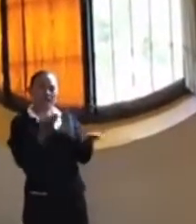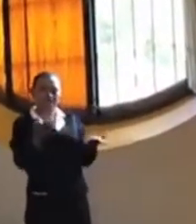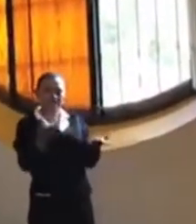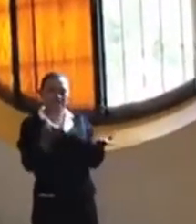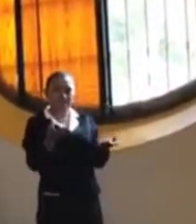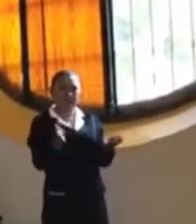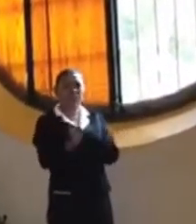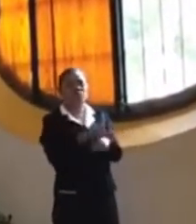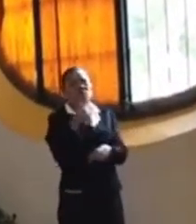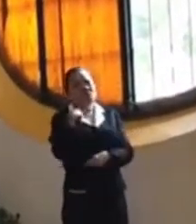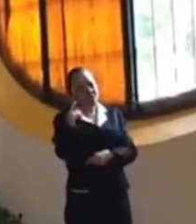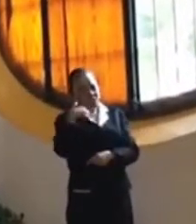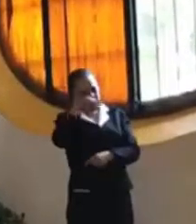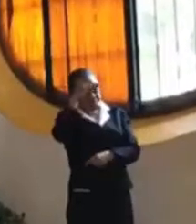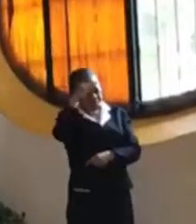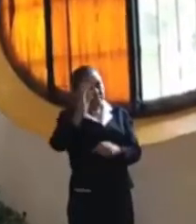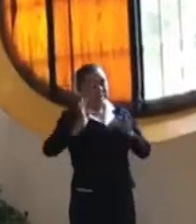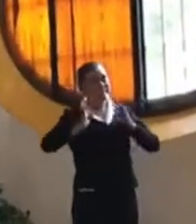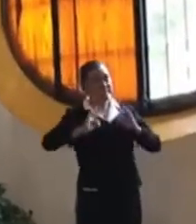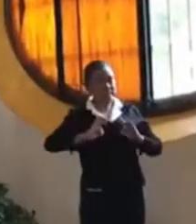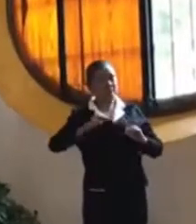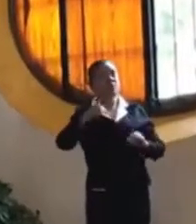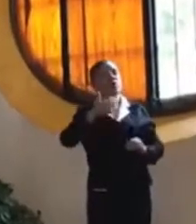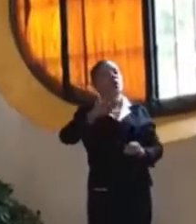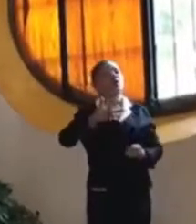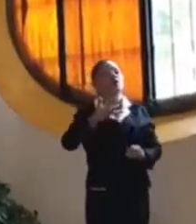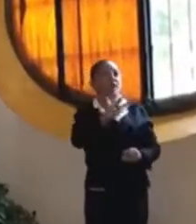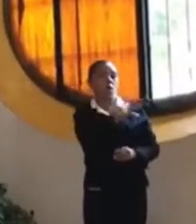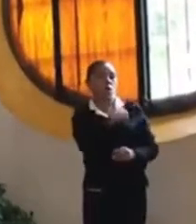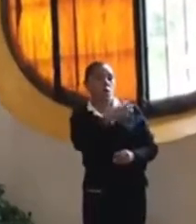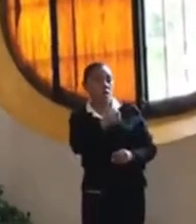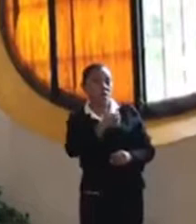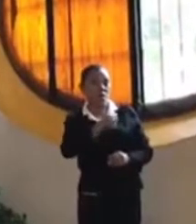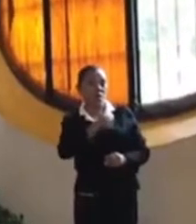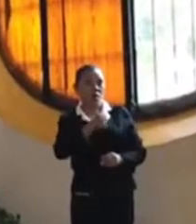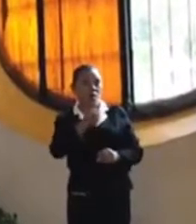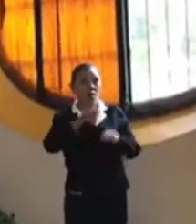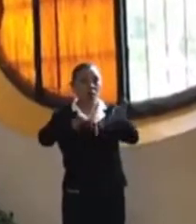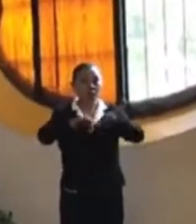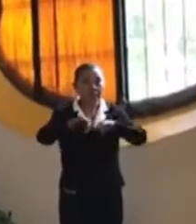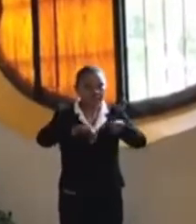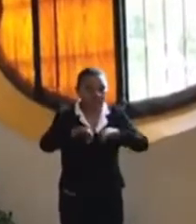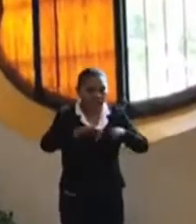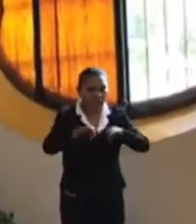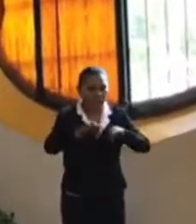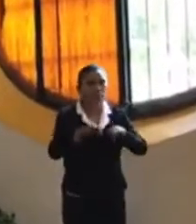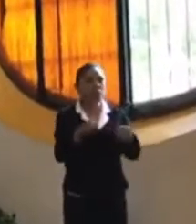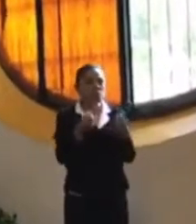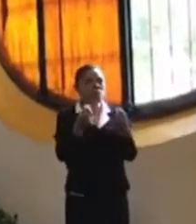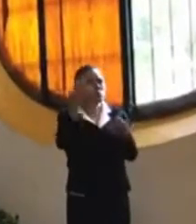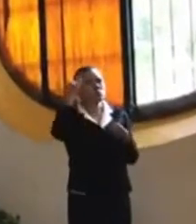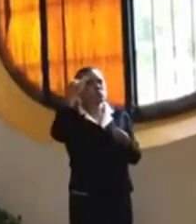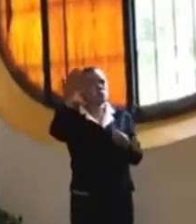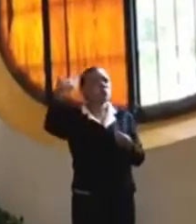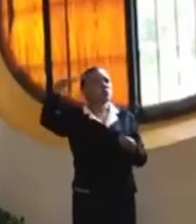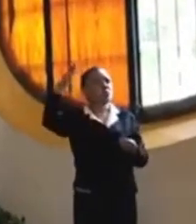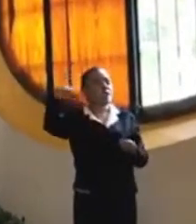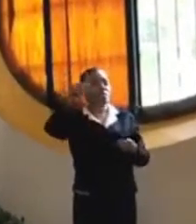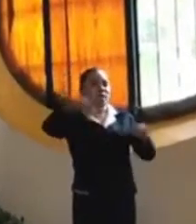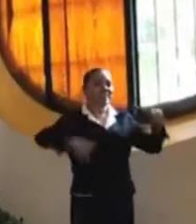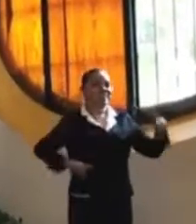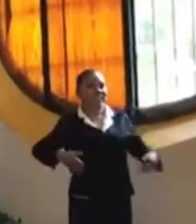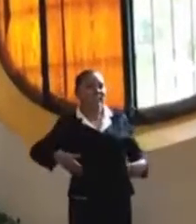Yo tengo la satisfacción de tener un hijo trabajando hace mucho tiempo en el teatro carcelario, y él